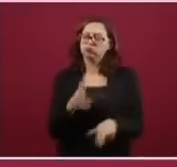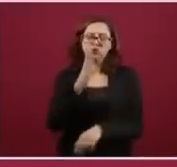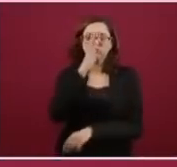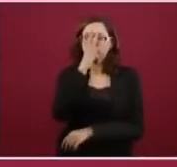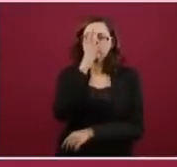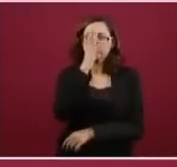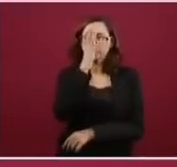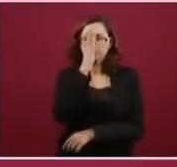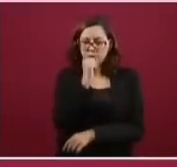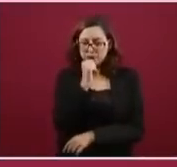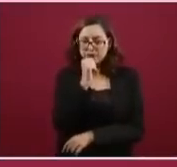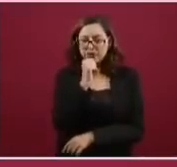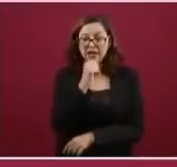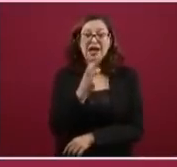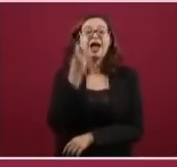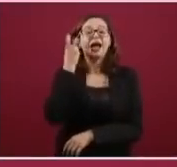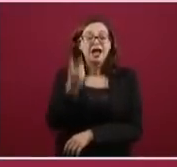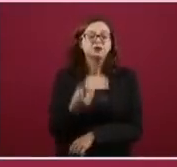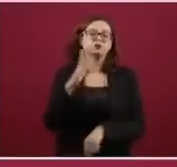financiamiento